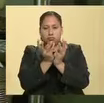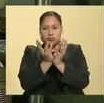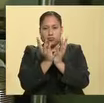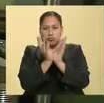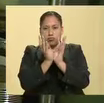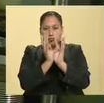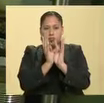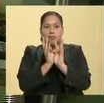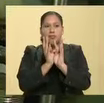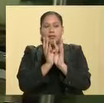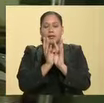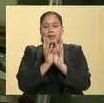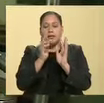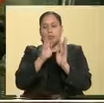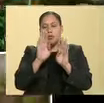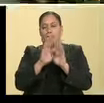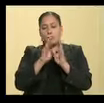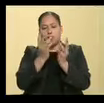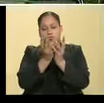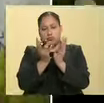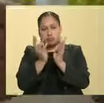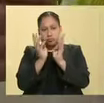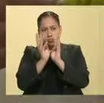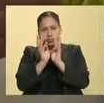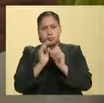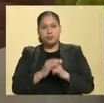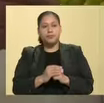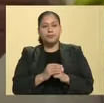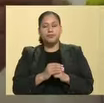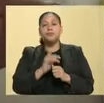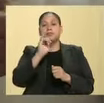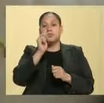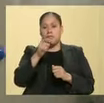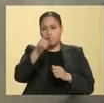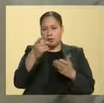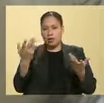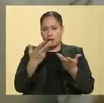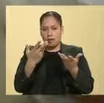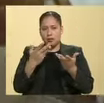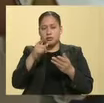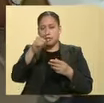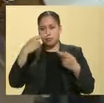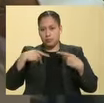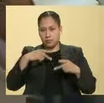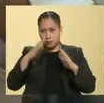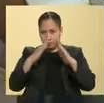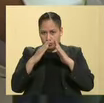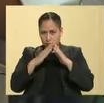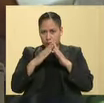brotaba y se hacía un quiote muy alto. Todo lo que tiene que hacer ama de casa es